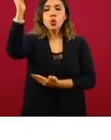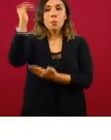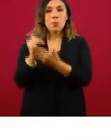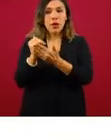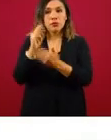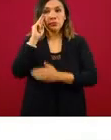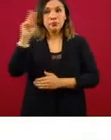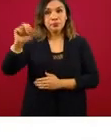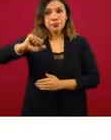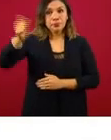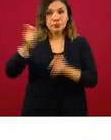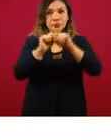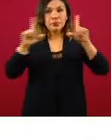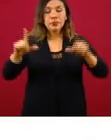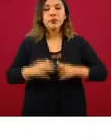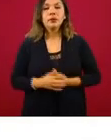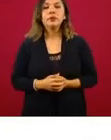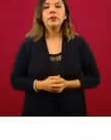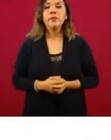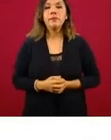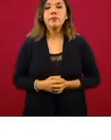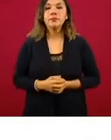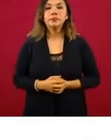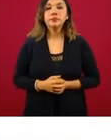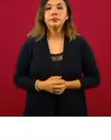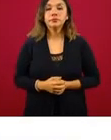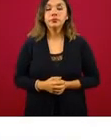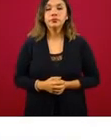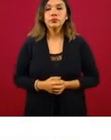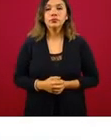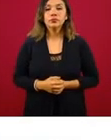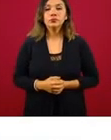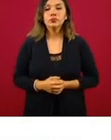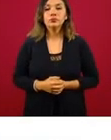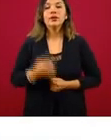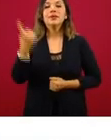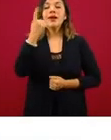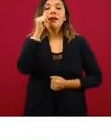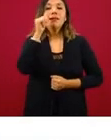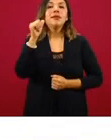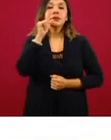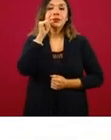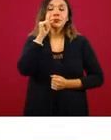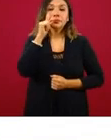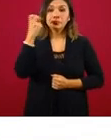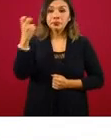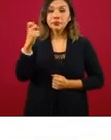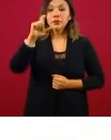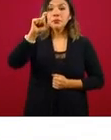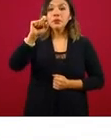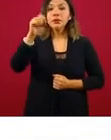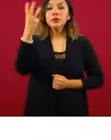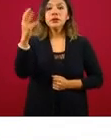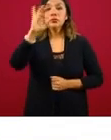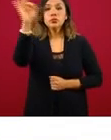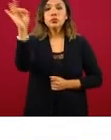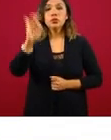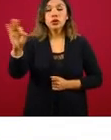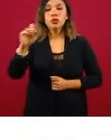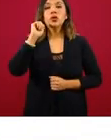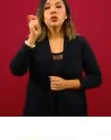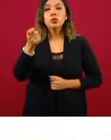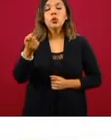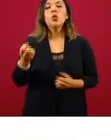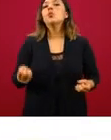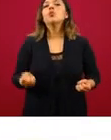lo vemos en la siguiente diapositiva, en comparación al día de ayer. Aquí está, 23% es la